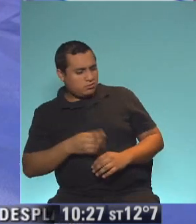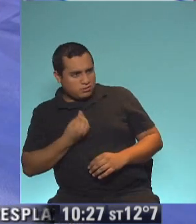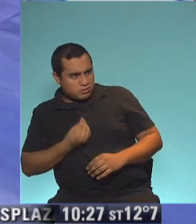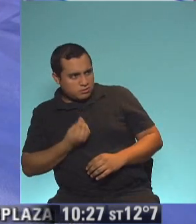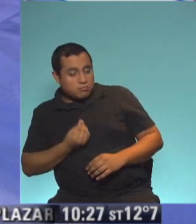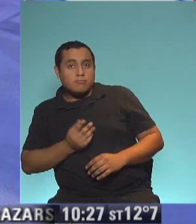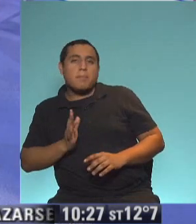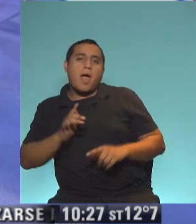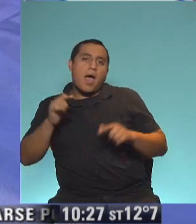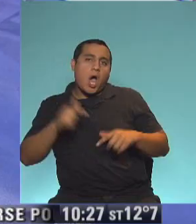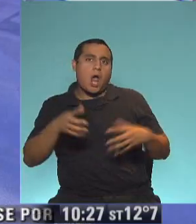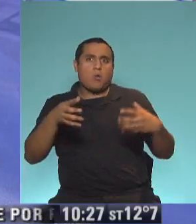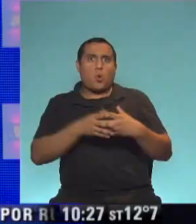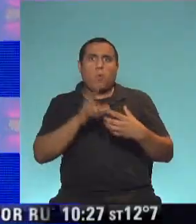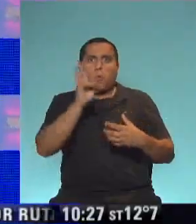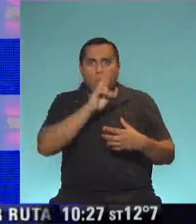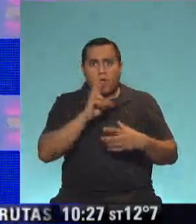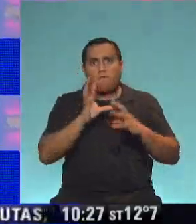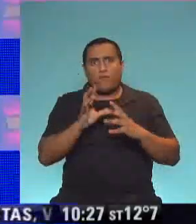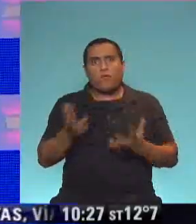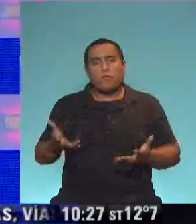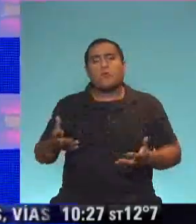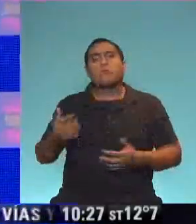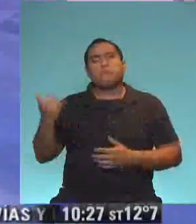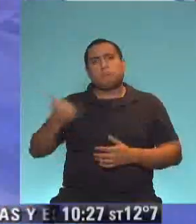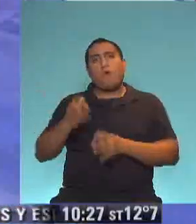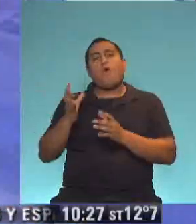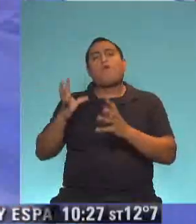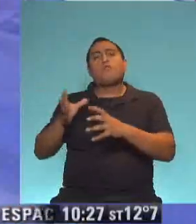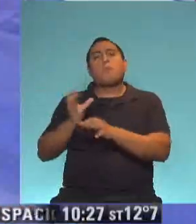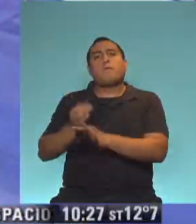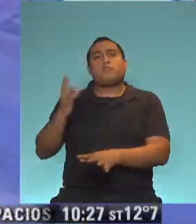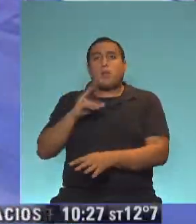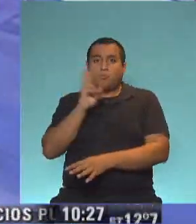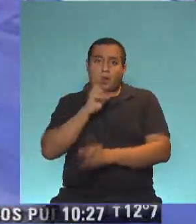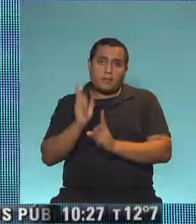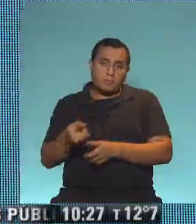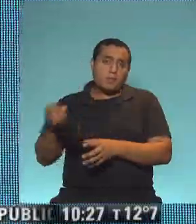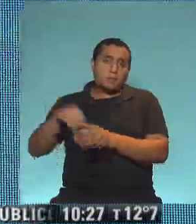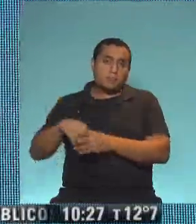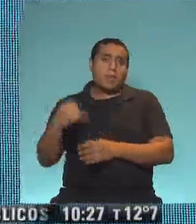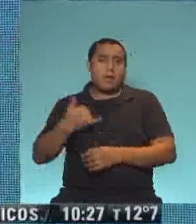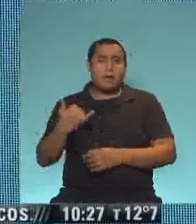a la pelota. Ahora hay equipos de fútbol de mujeres, seleccionados. Antes, si veías a un varón que andaba...